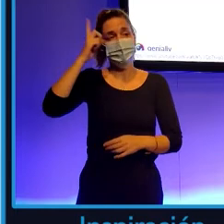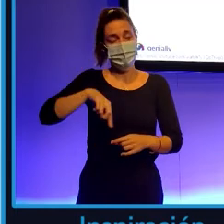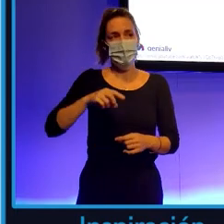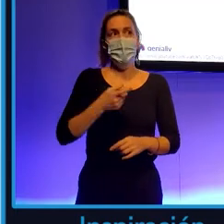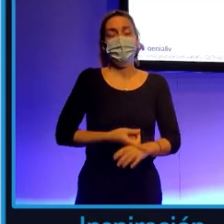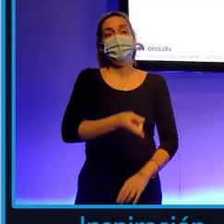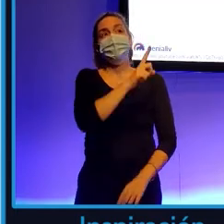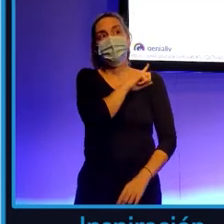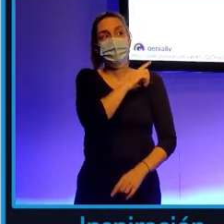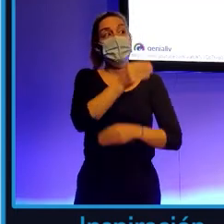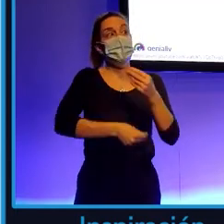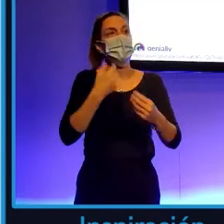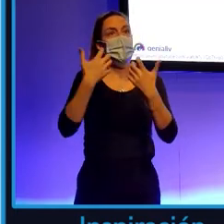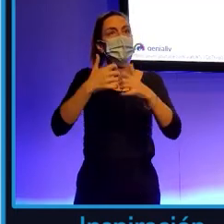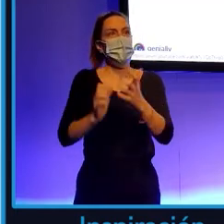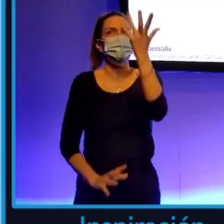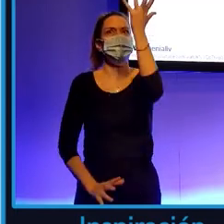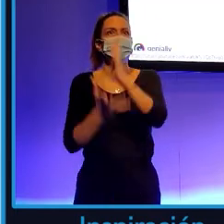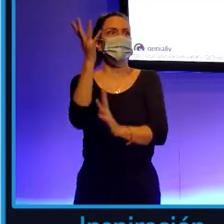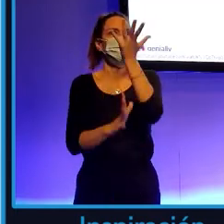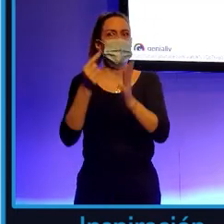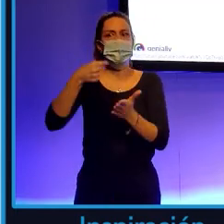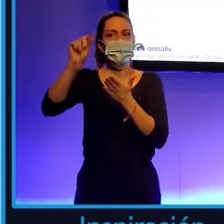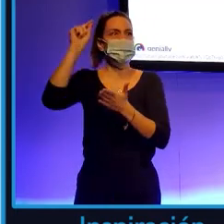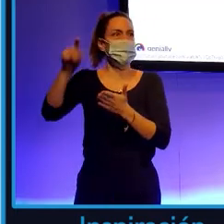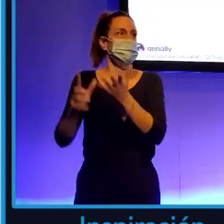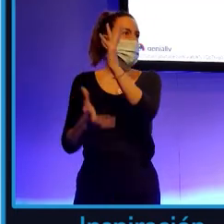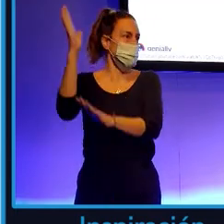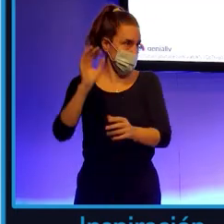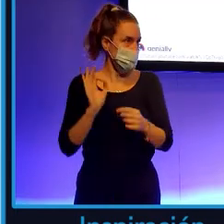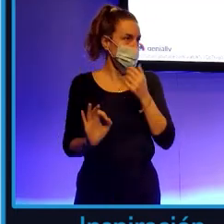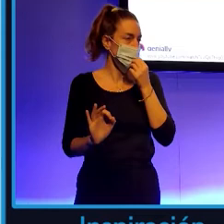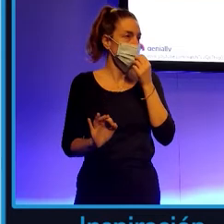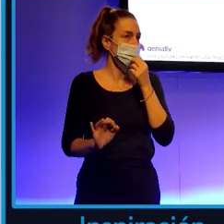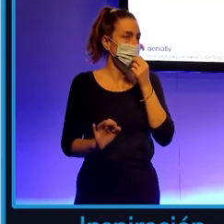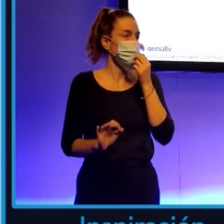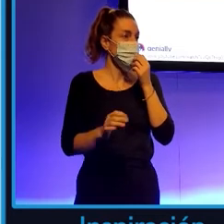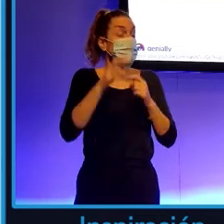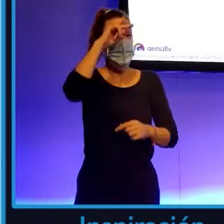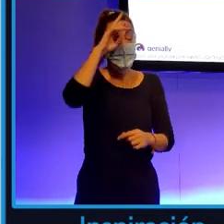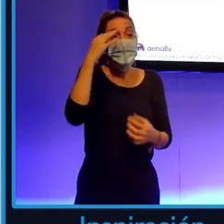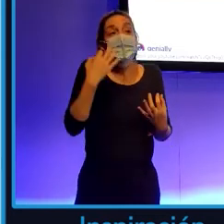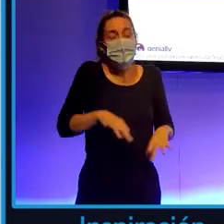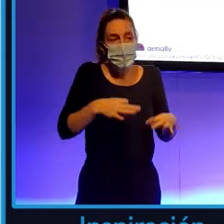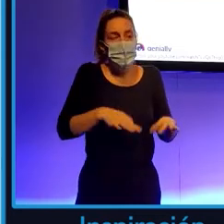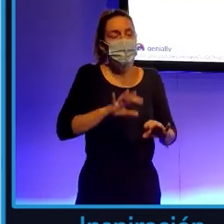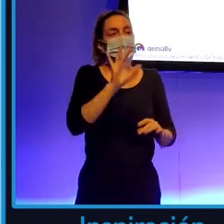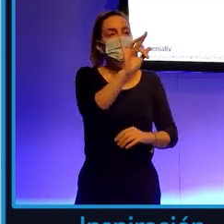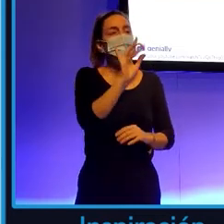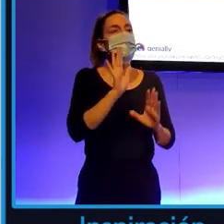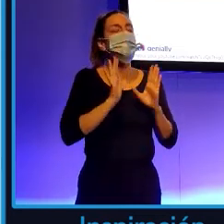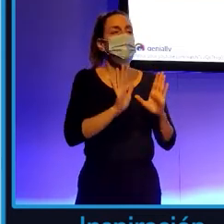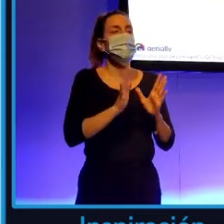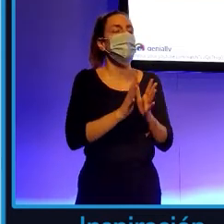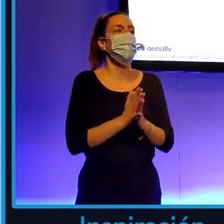dedicaron a quemar las máquinas vale entonces bueno que estemos preocupado está dentro de lo normal pero vamos a ver